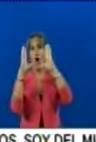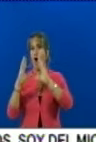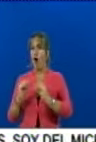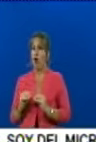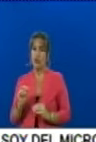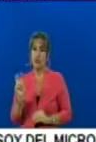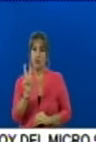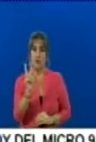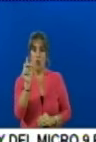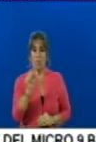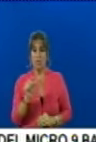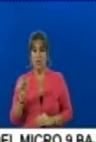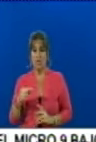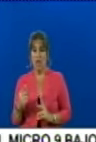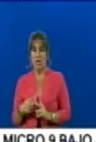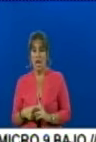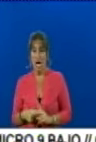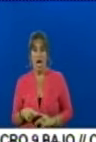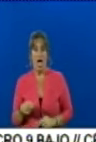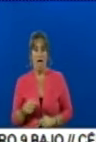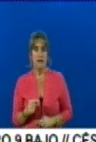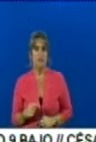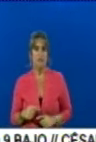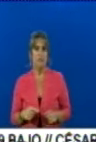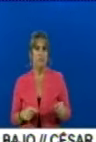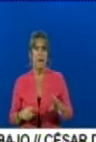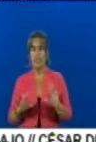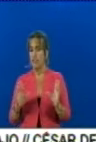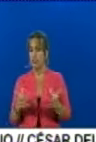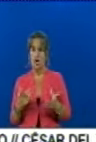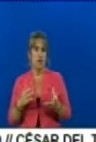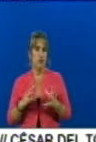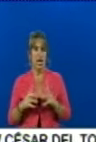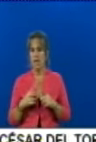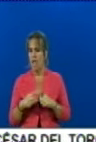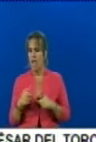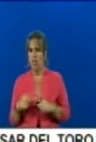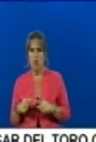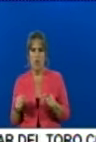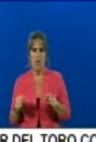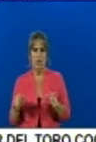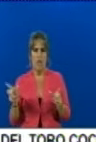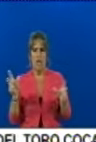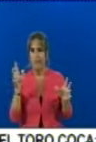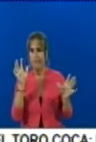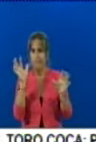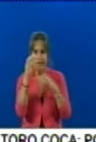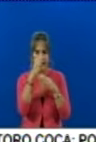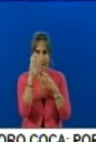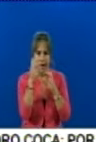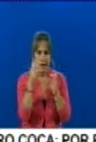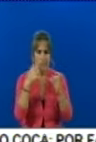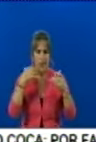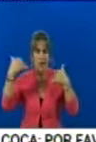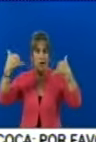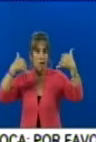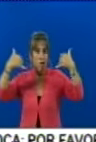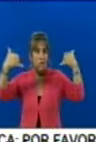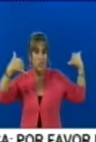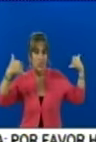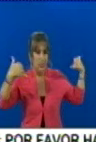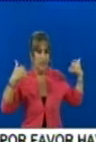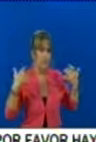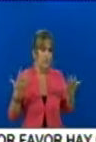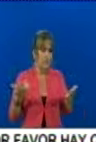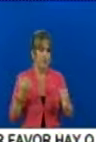dos compañeros, y tienen para ello todas las herramientas de cámaras, equipos de comunicación, en